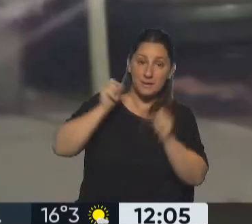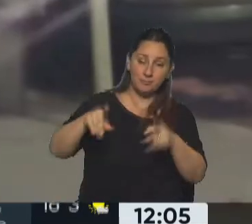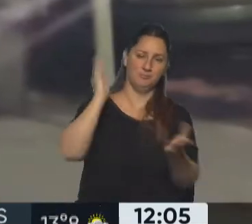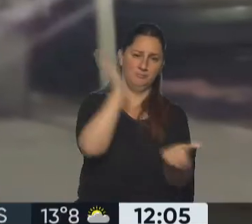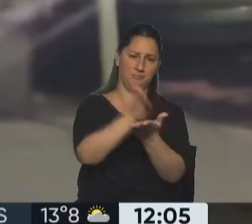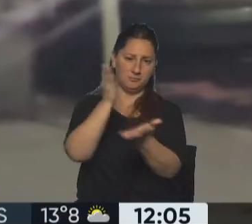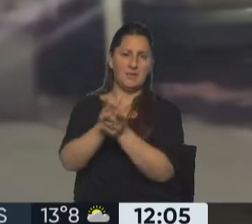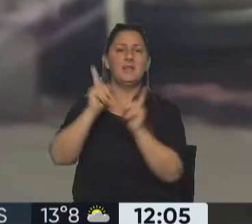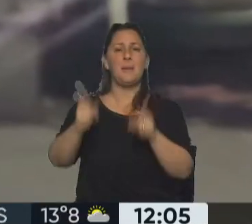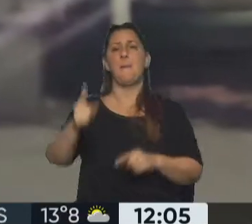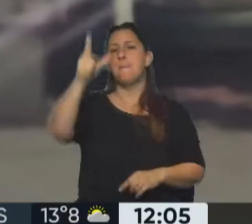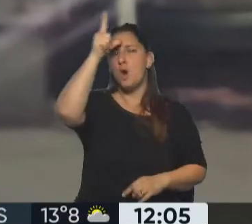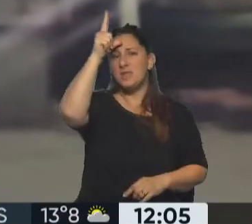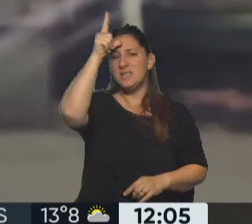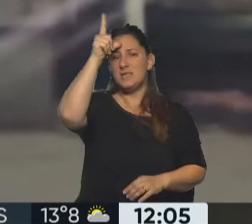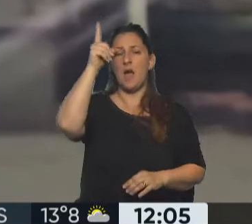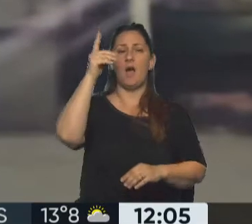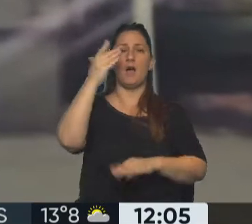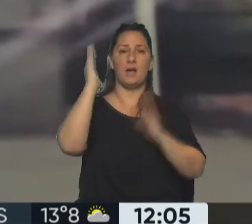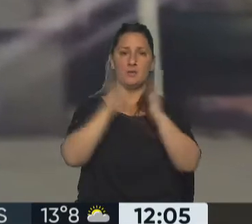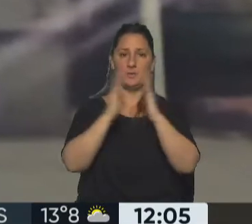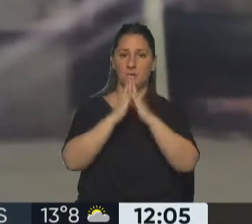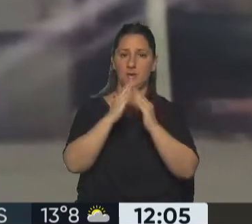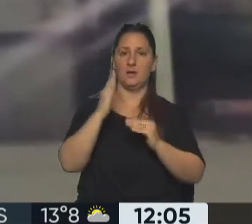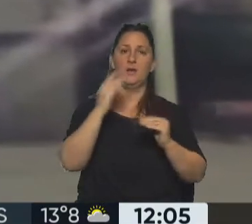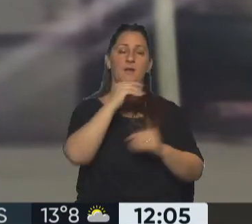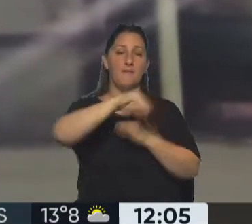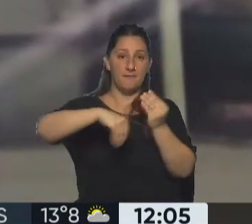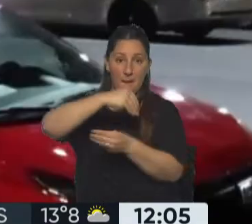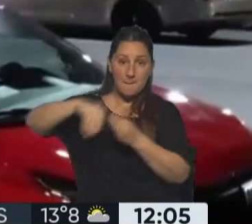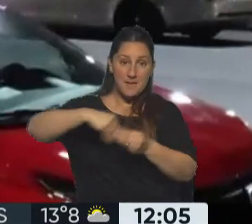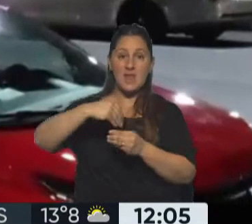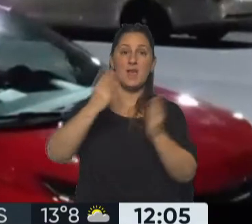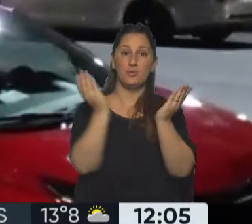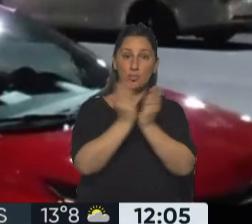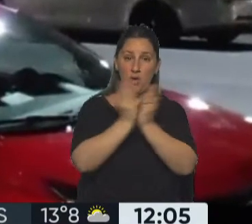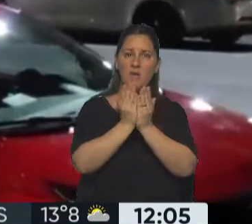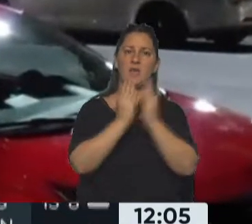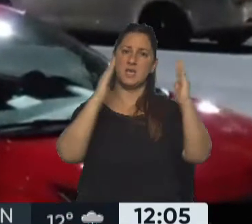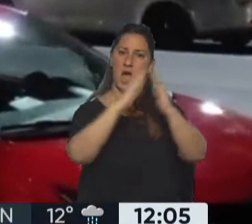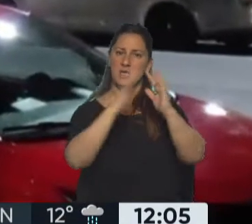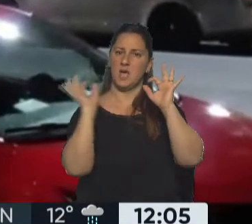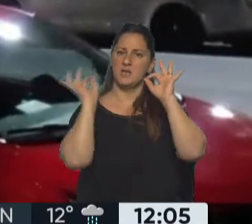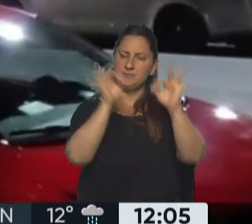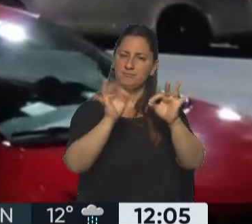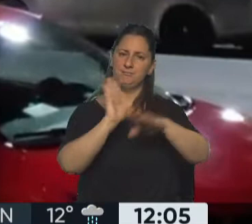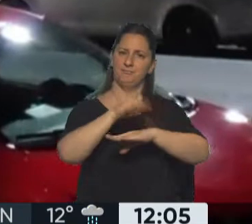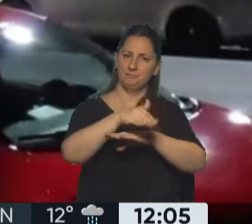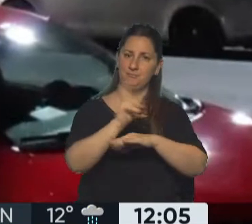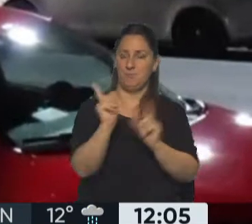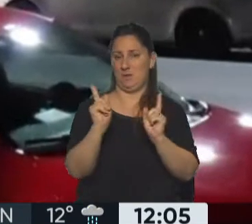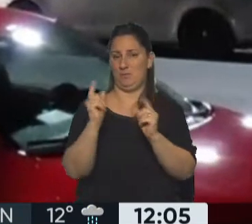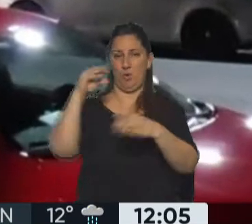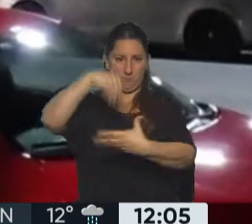ciudad de Buenos Aires llegando a los domicilios particulares de las familias de los estudiantes que están sumándose